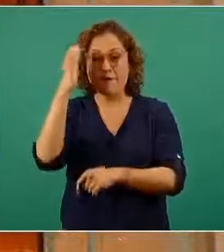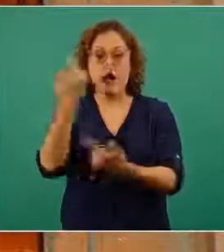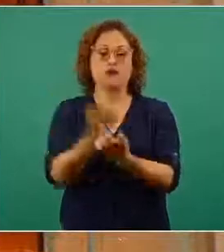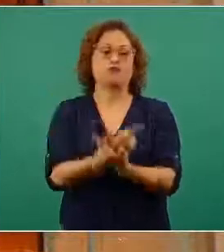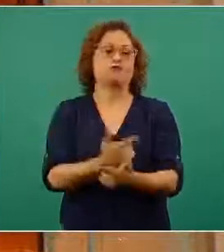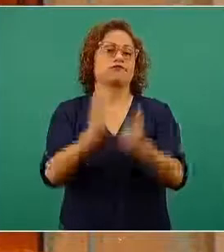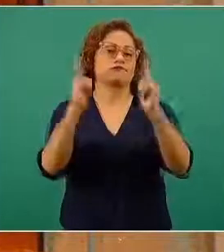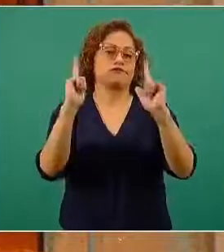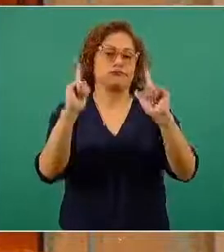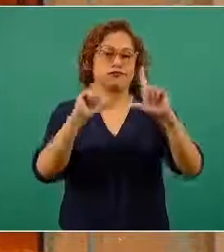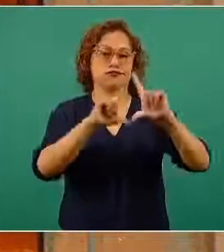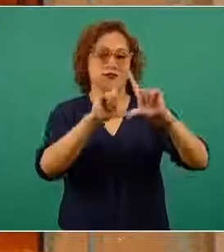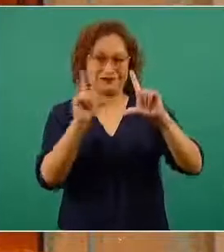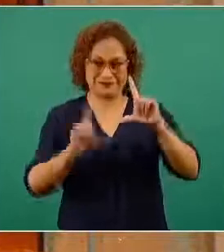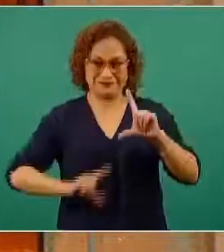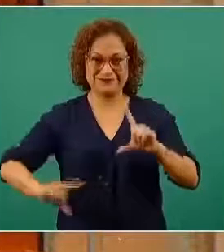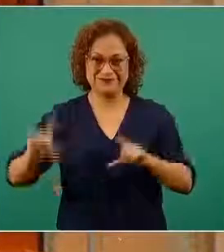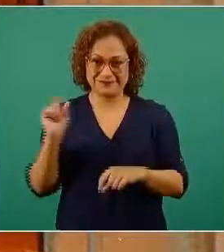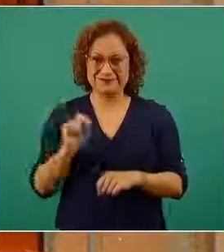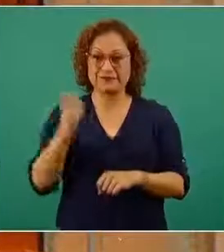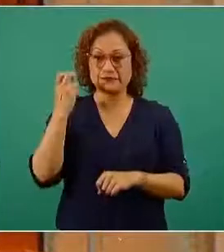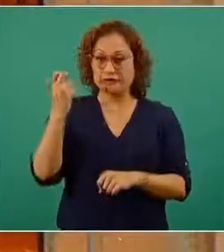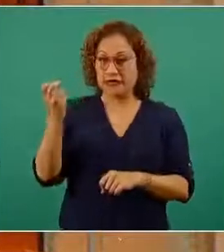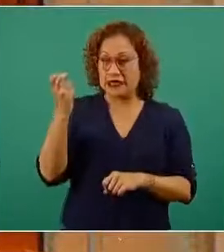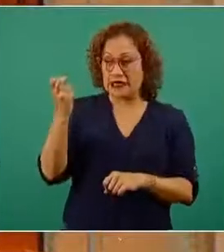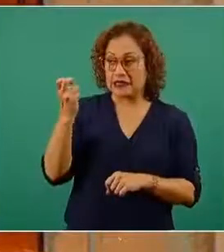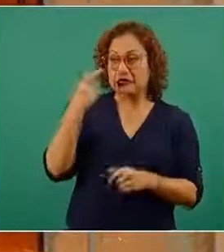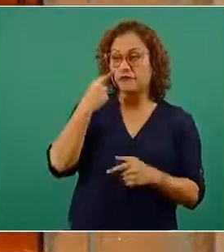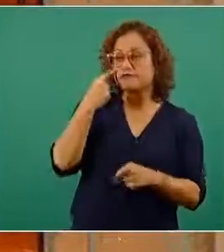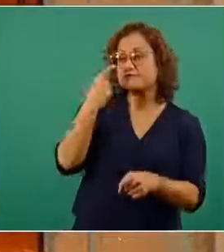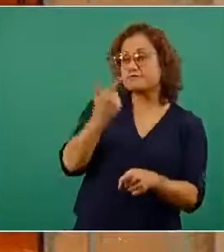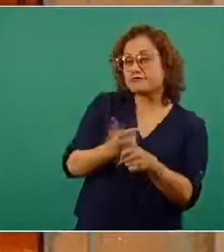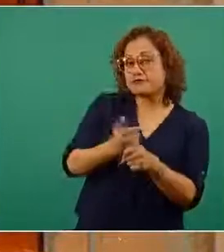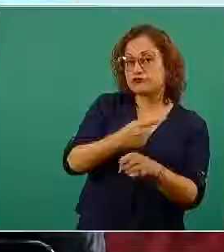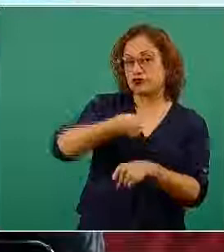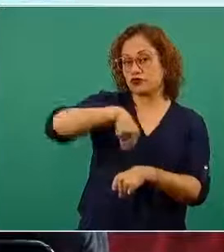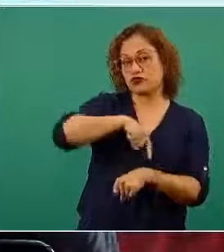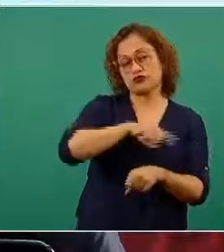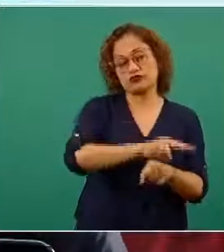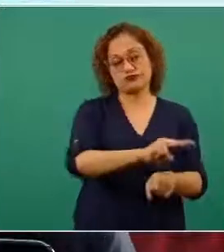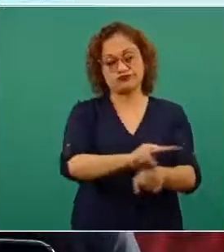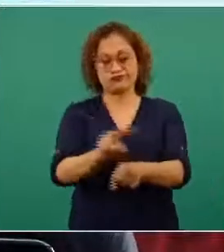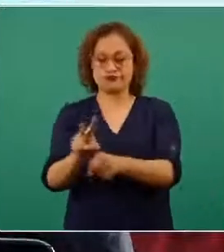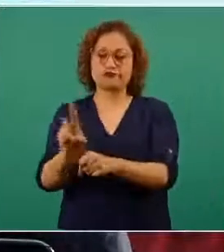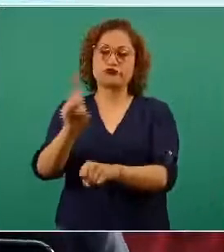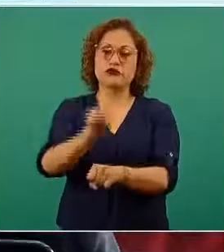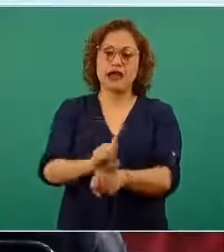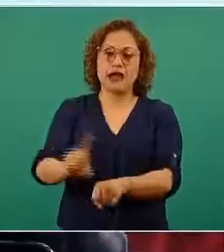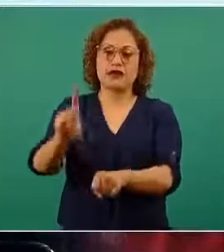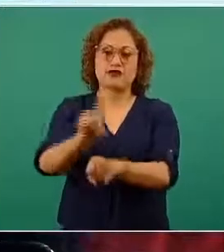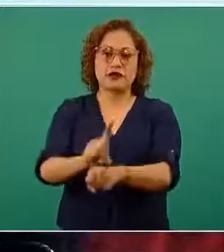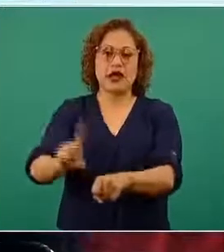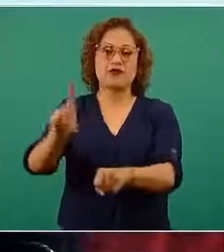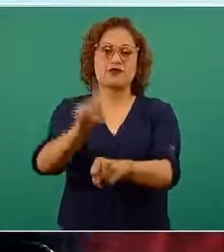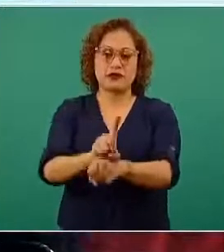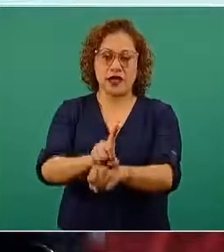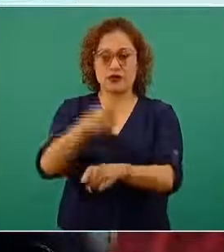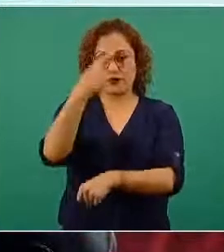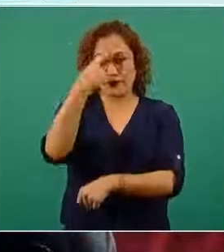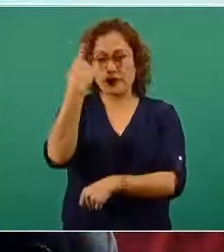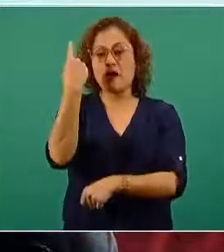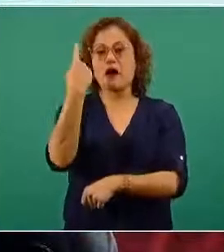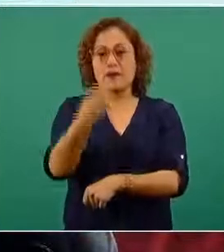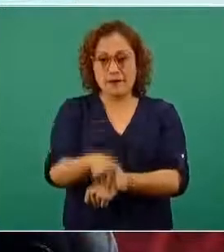nacional. Y este es un indicador que pues estamos también monitoreando y actualizando diariamente, en el contexto de que